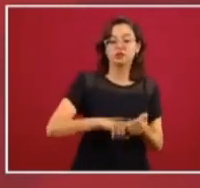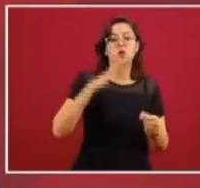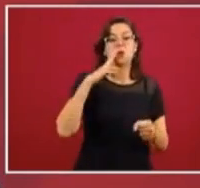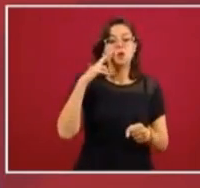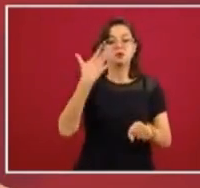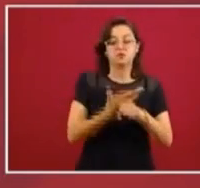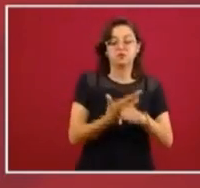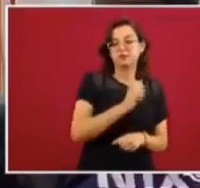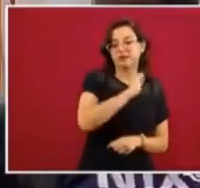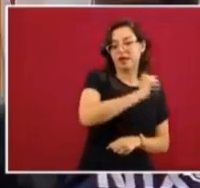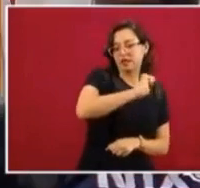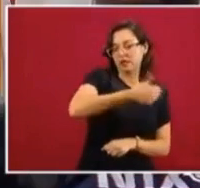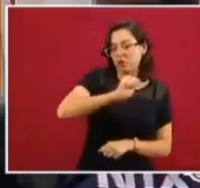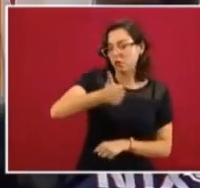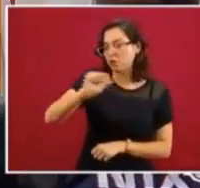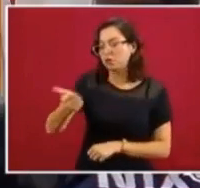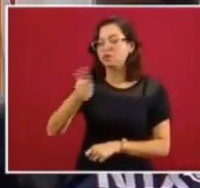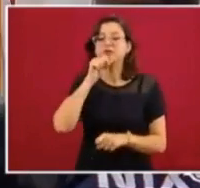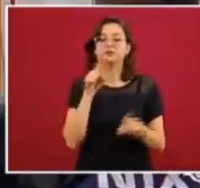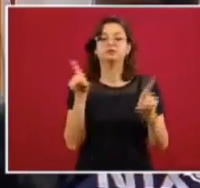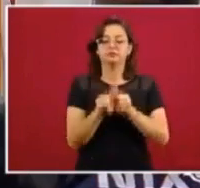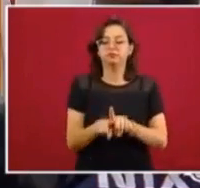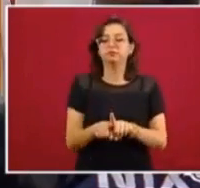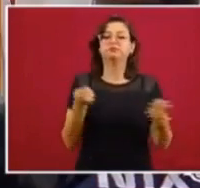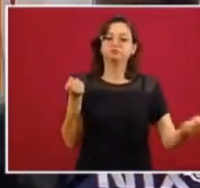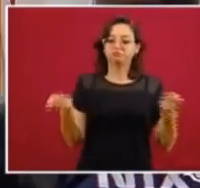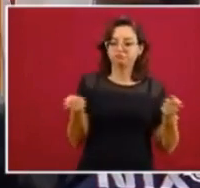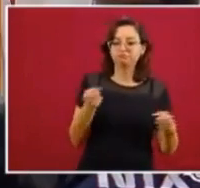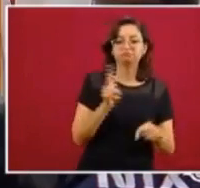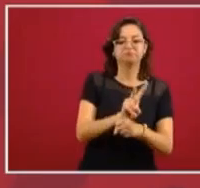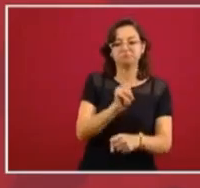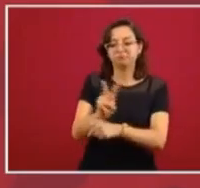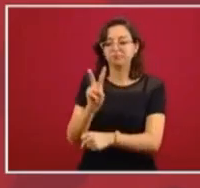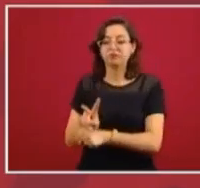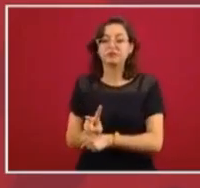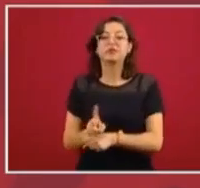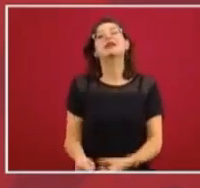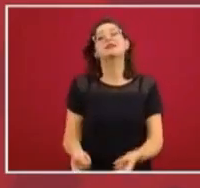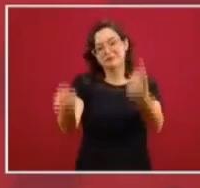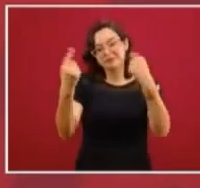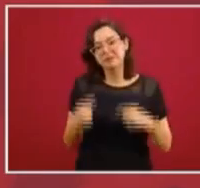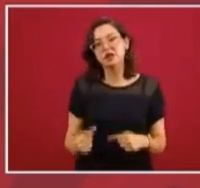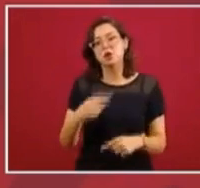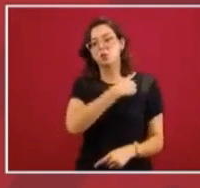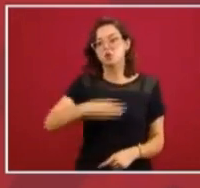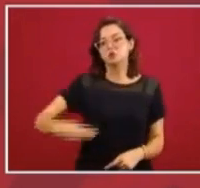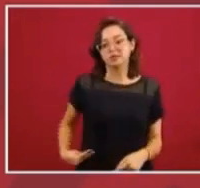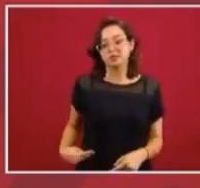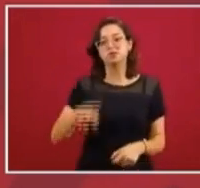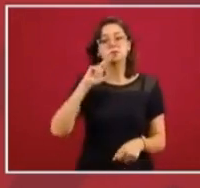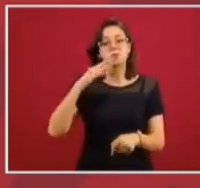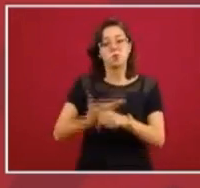responsabilidades en su marco de operación y los propios municipios tienen responsabilidades porque también tienen